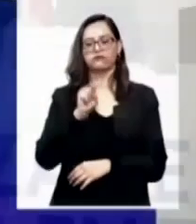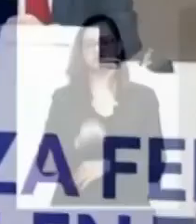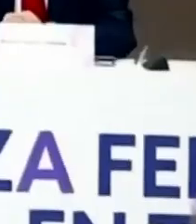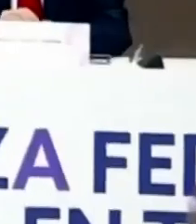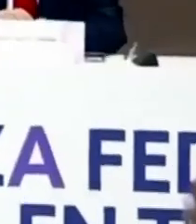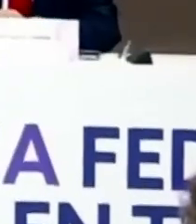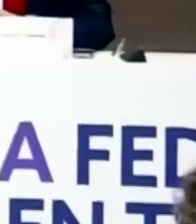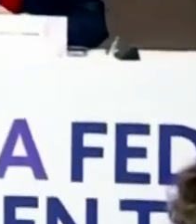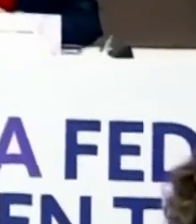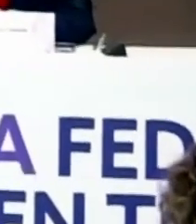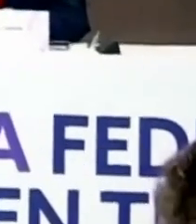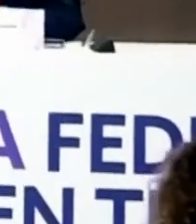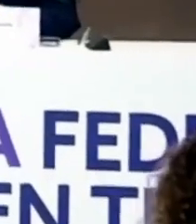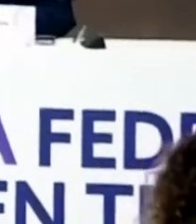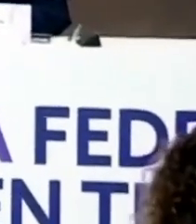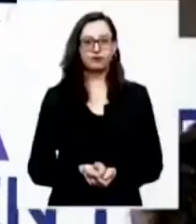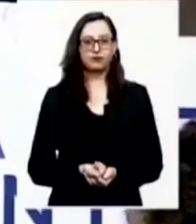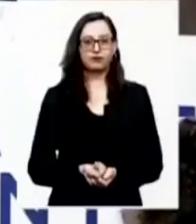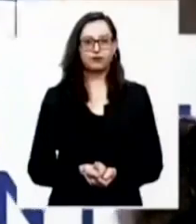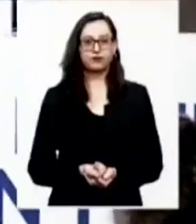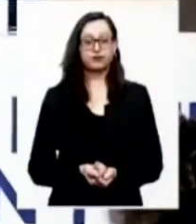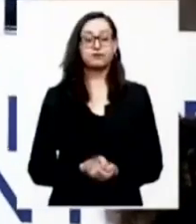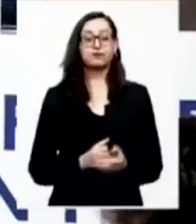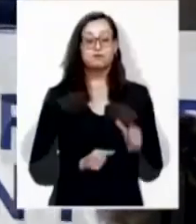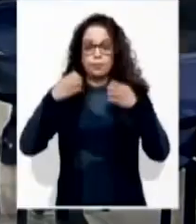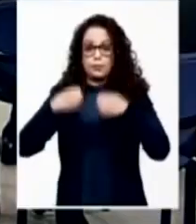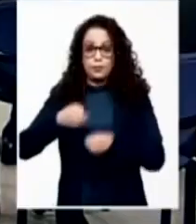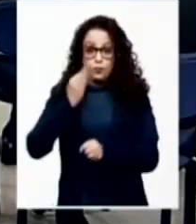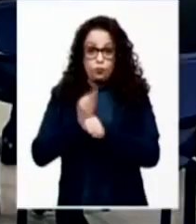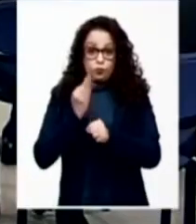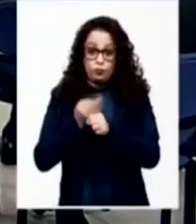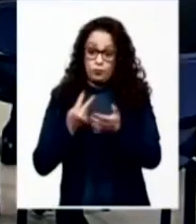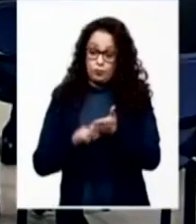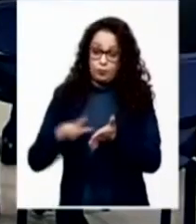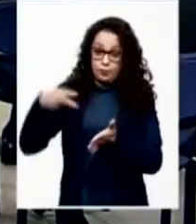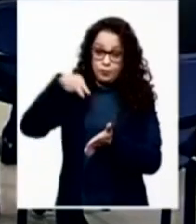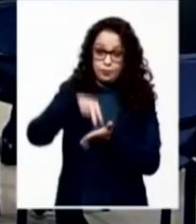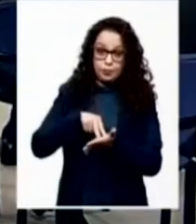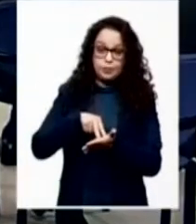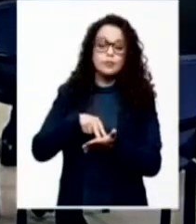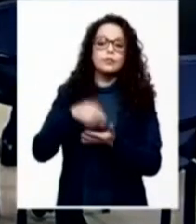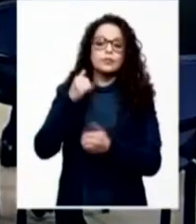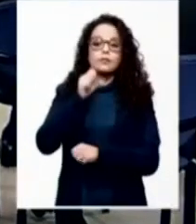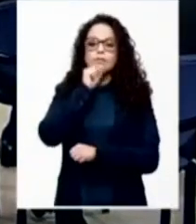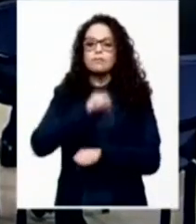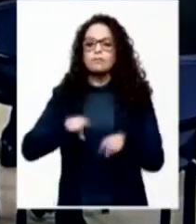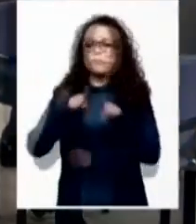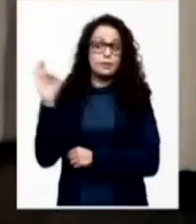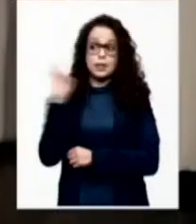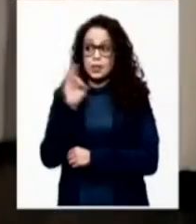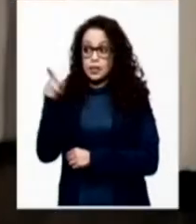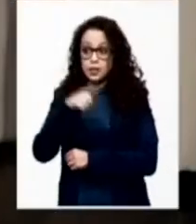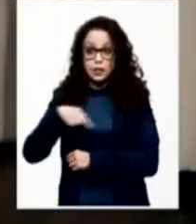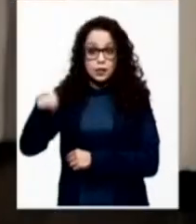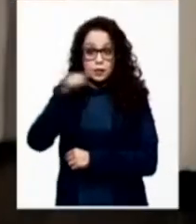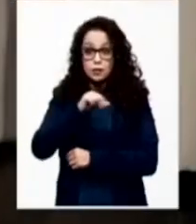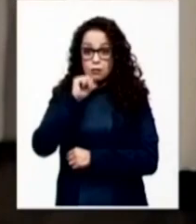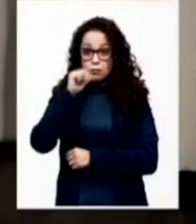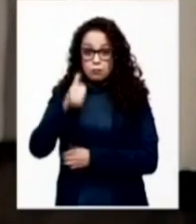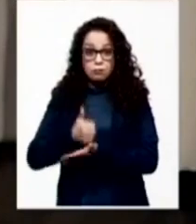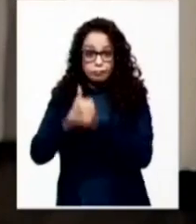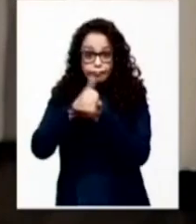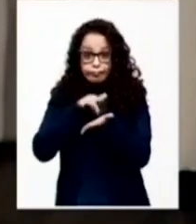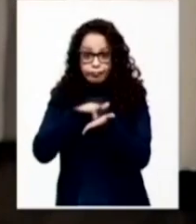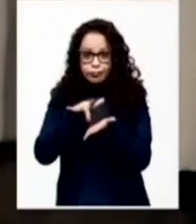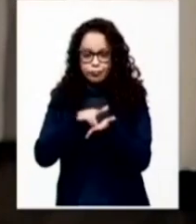le pidió a los jueces de todo el país acercarse a la sociedad utilizando todos los instrumentos con los que se cuentan actualmente para Pues bueno